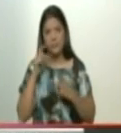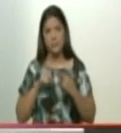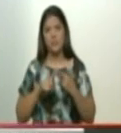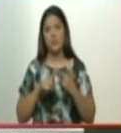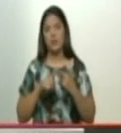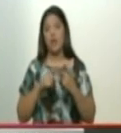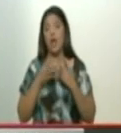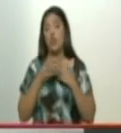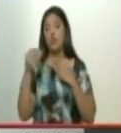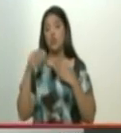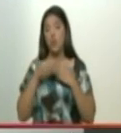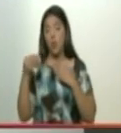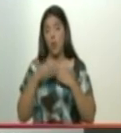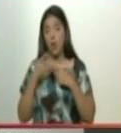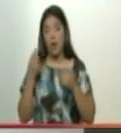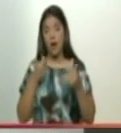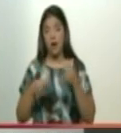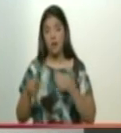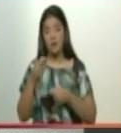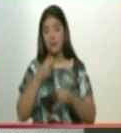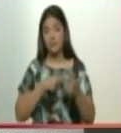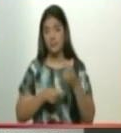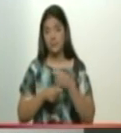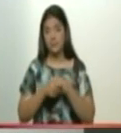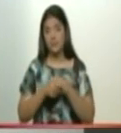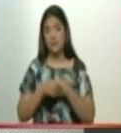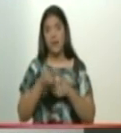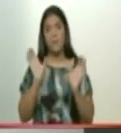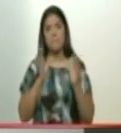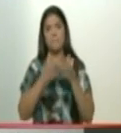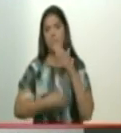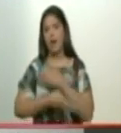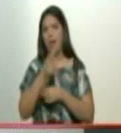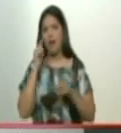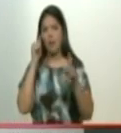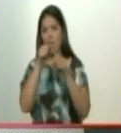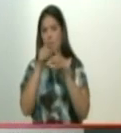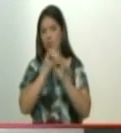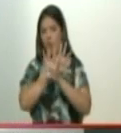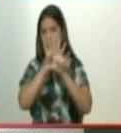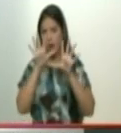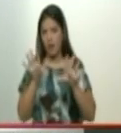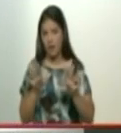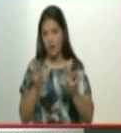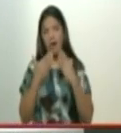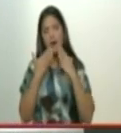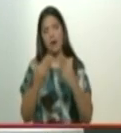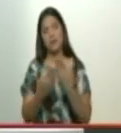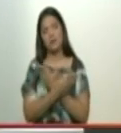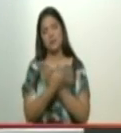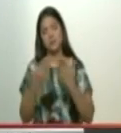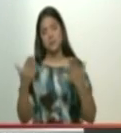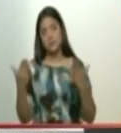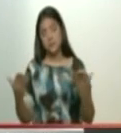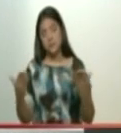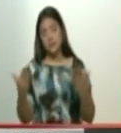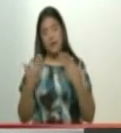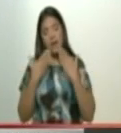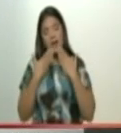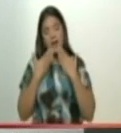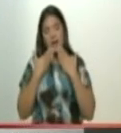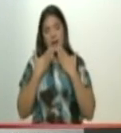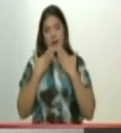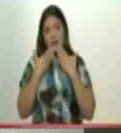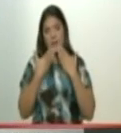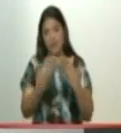de dólares, con uso del AMPA común para sus fines. Agradezco infinitamente